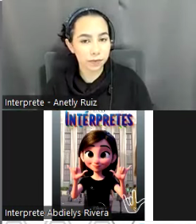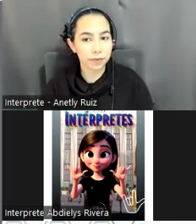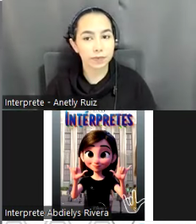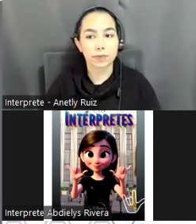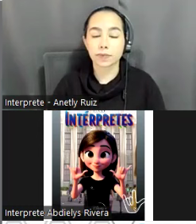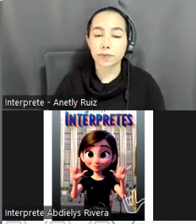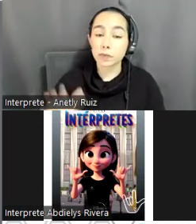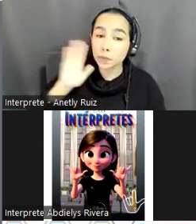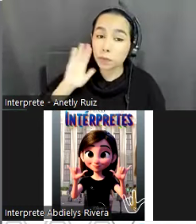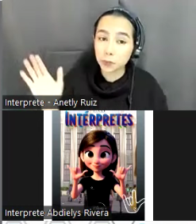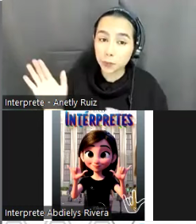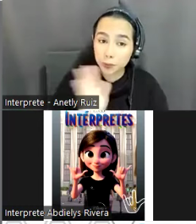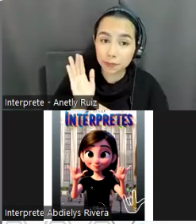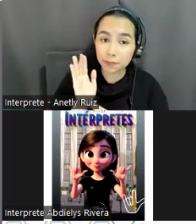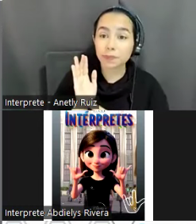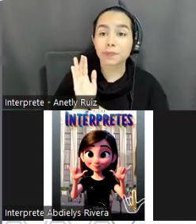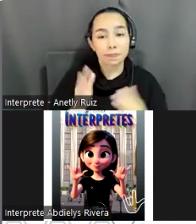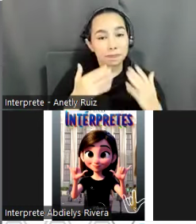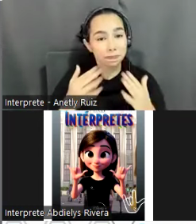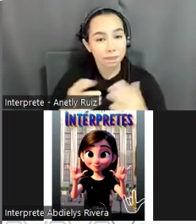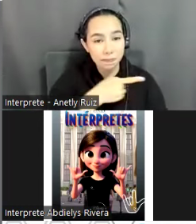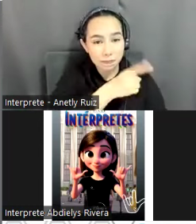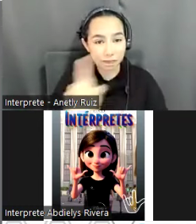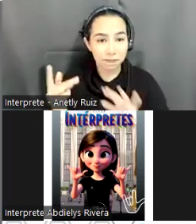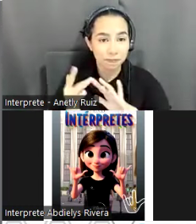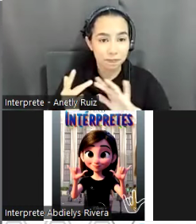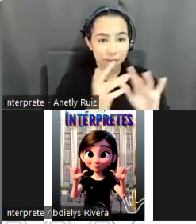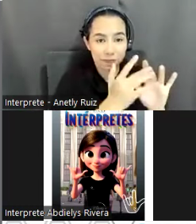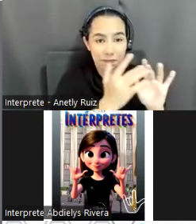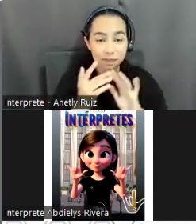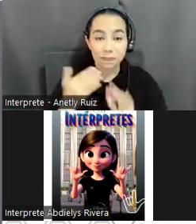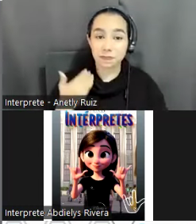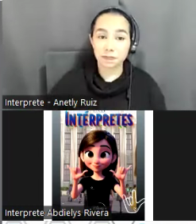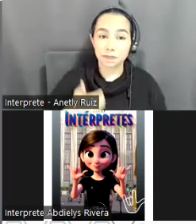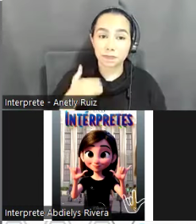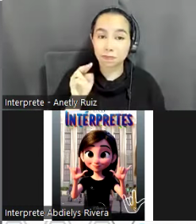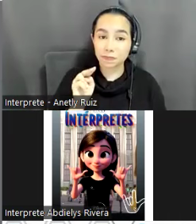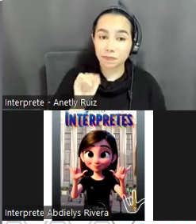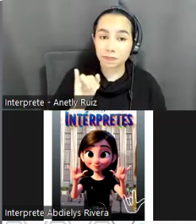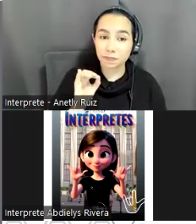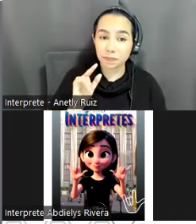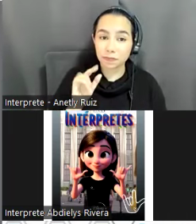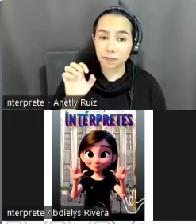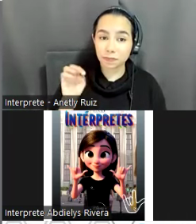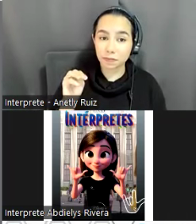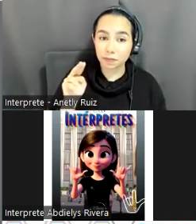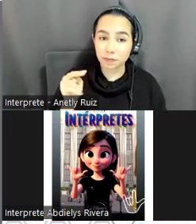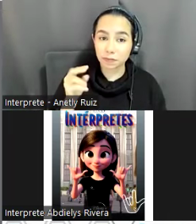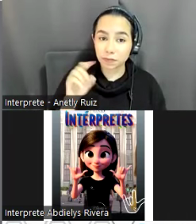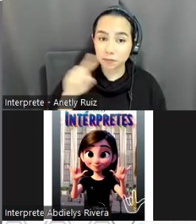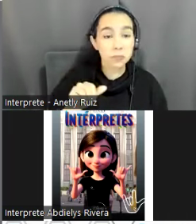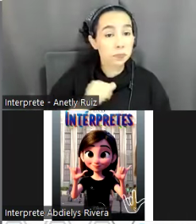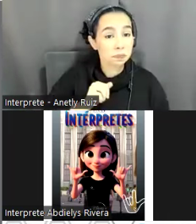Buenas tardes a todos y a todas los que nos acompañan en la tarde de hoy. Mi nombre es Nicole Muñoz, soy la coordinadora de proyecto para la División